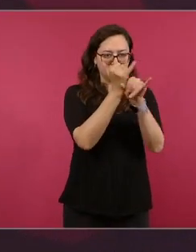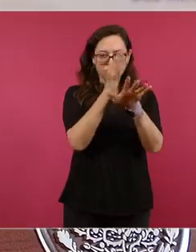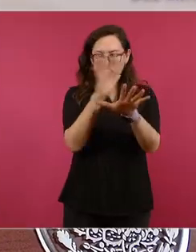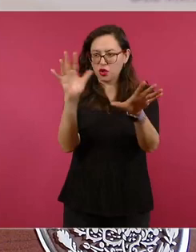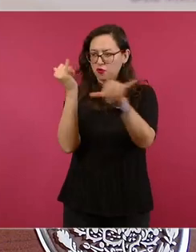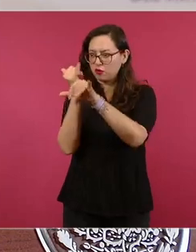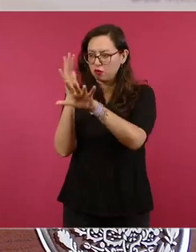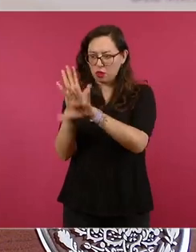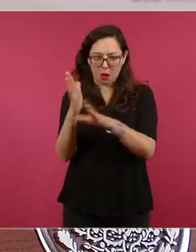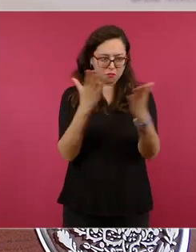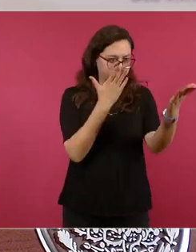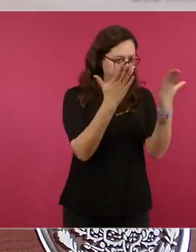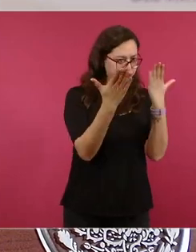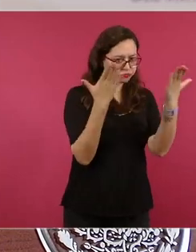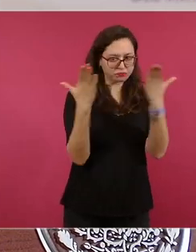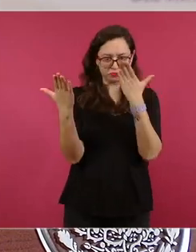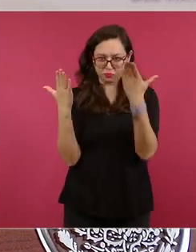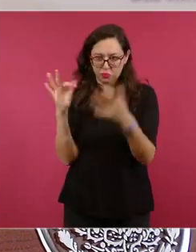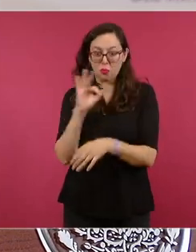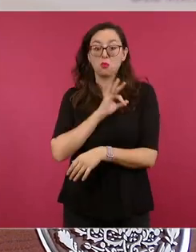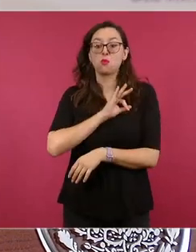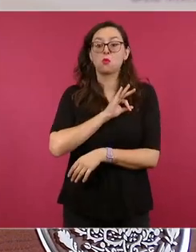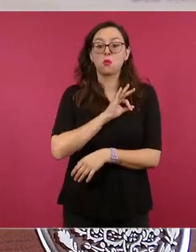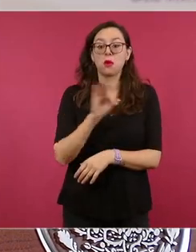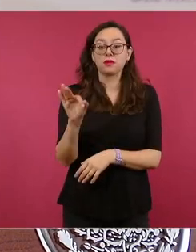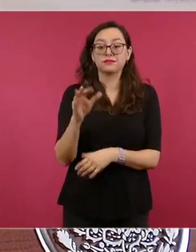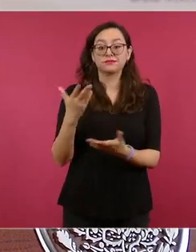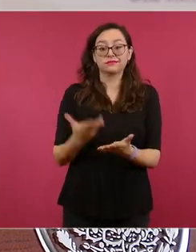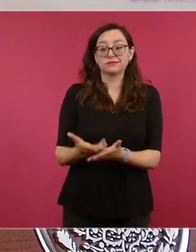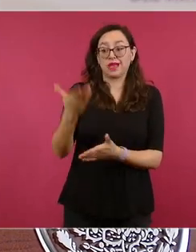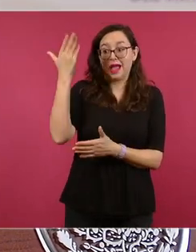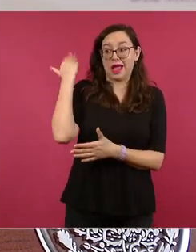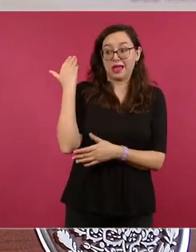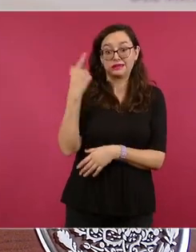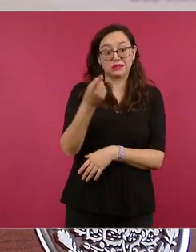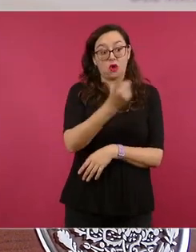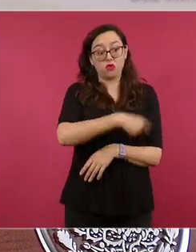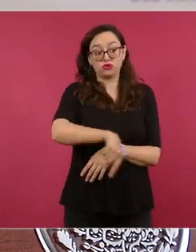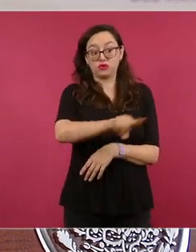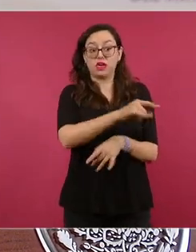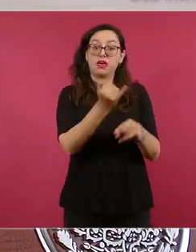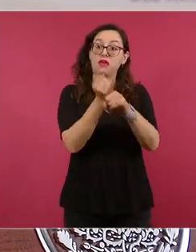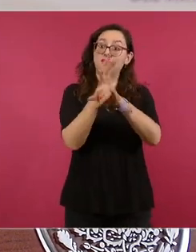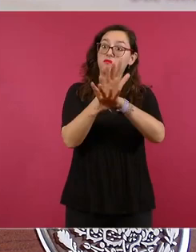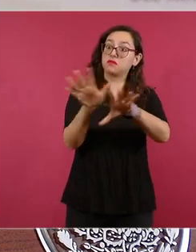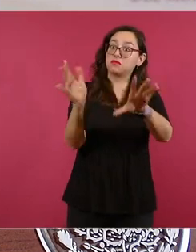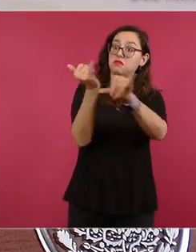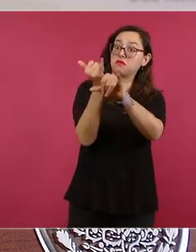Antes no había la posibilidad de escuchar, de ver